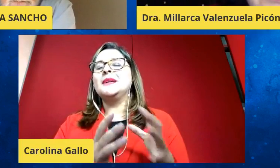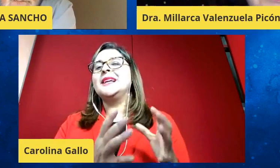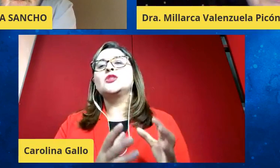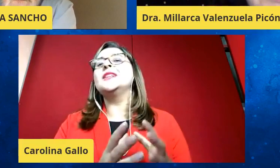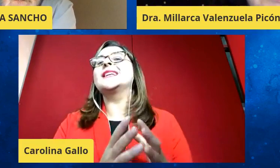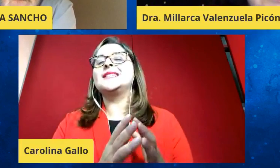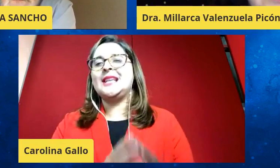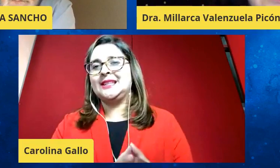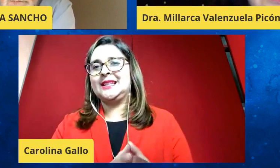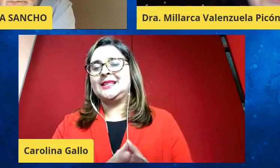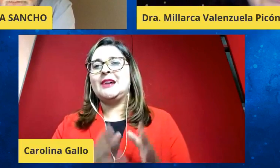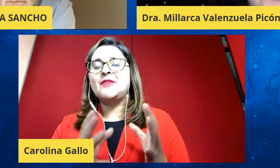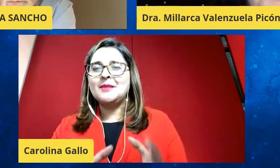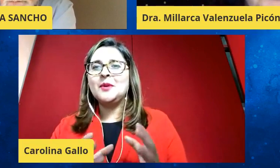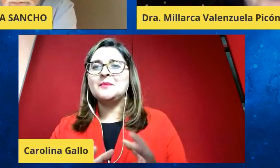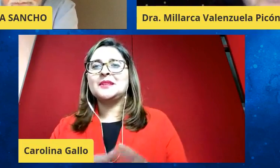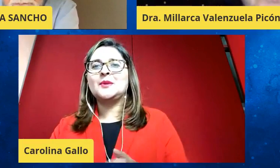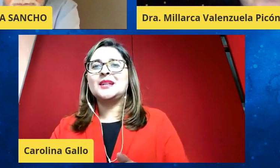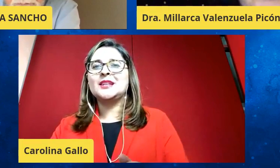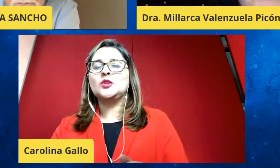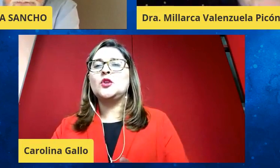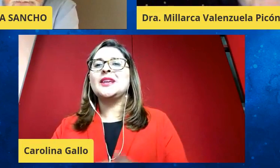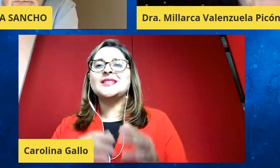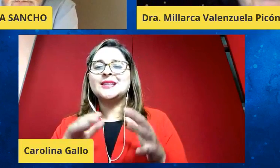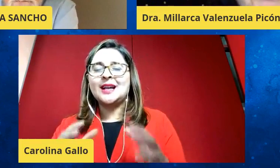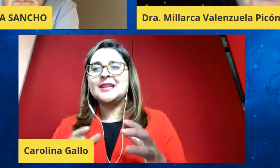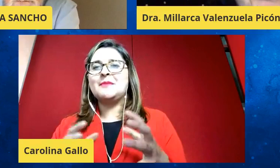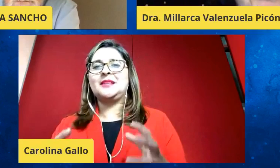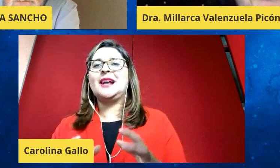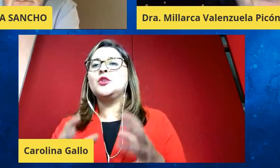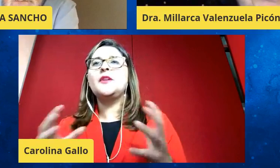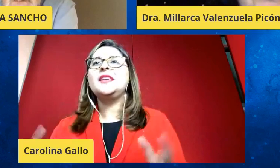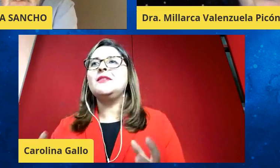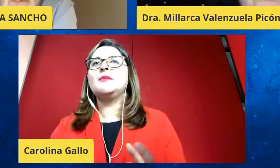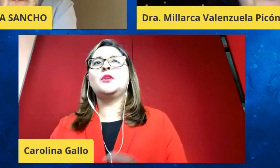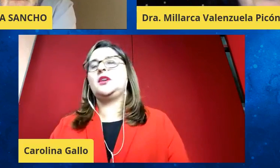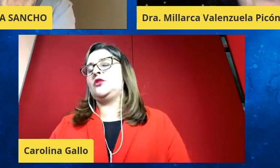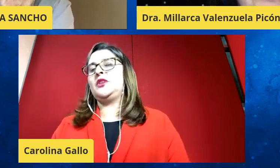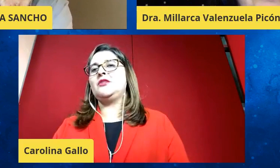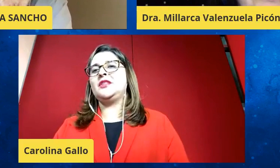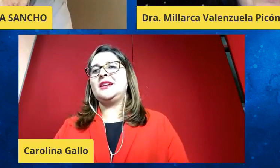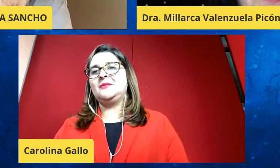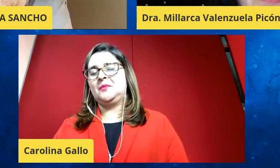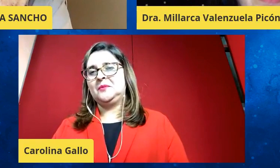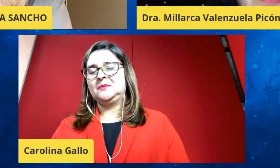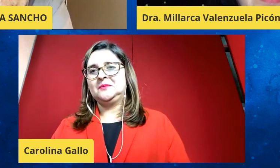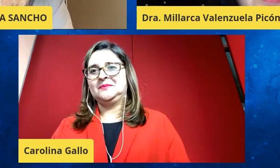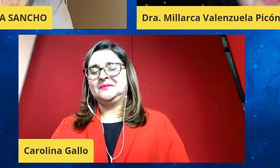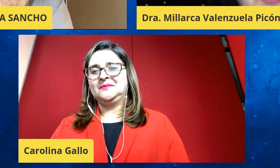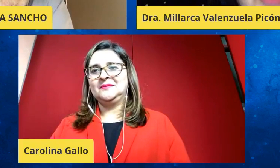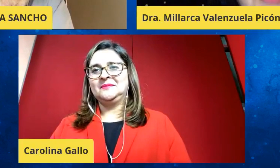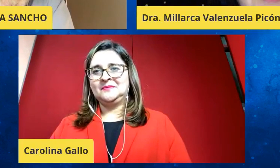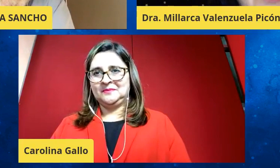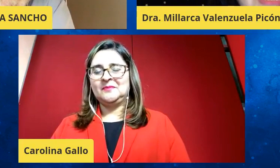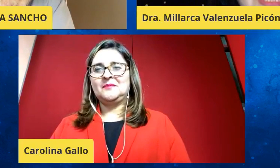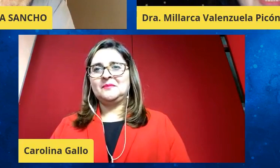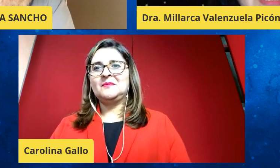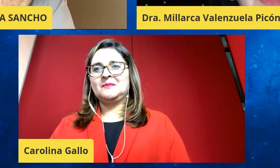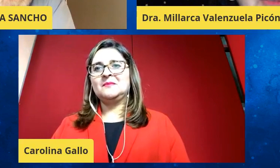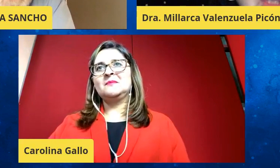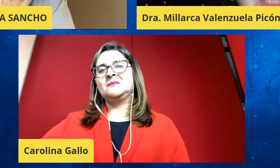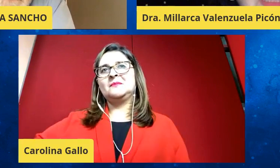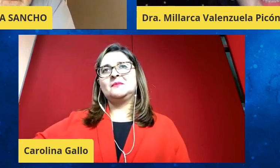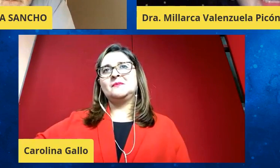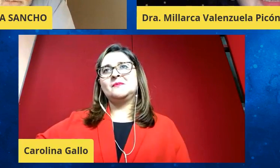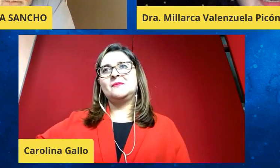las investigaciones recientes? Si hablamos en particular, ¿cierto?, de lo que se está investigando, ¿de qué hablamos en geología hoy día? Bueno, las temáticas